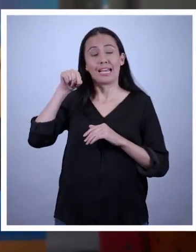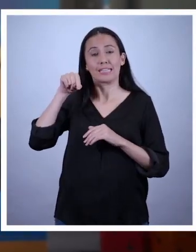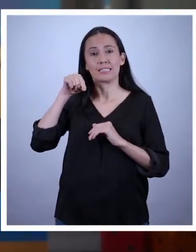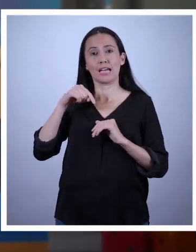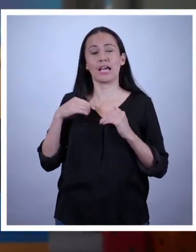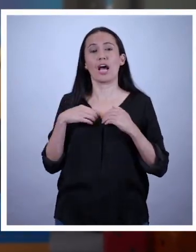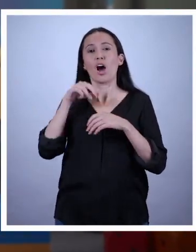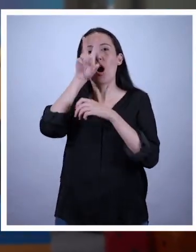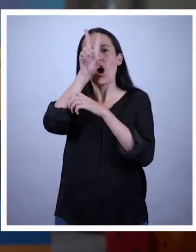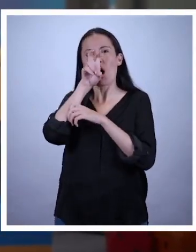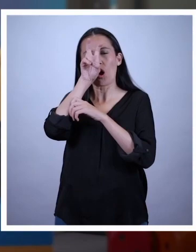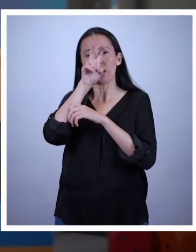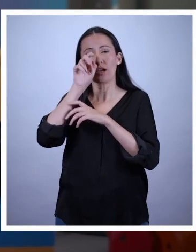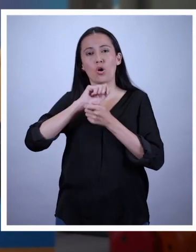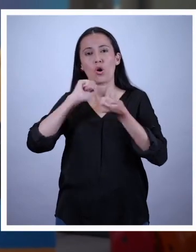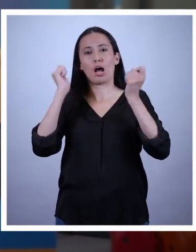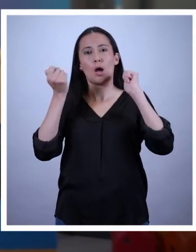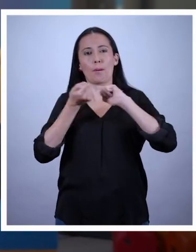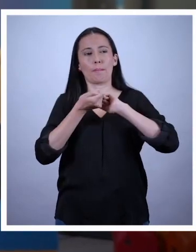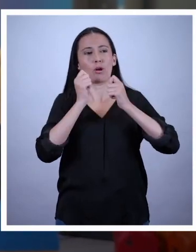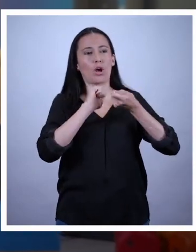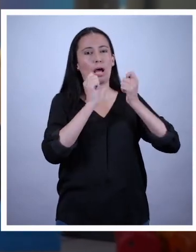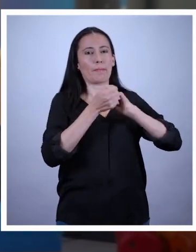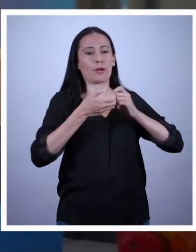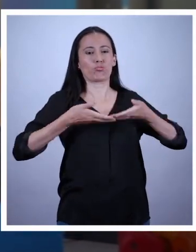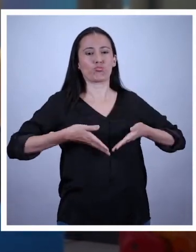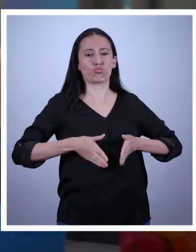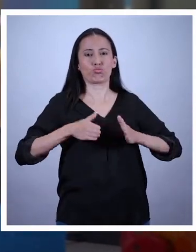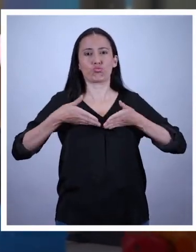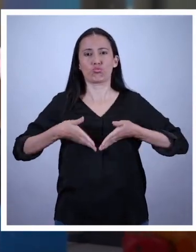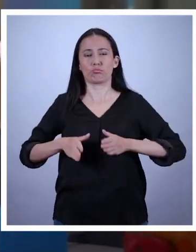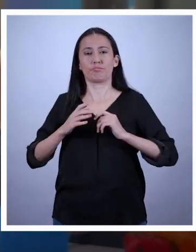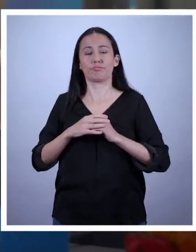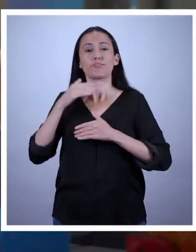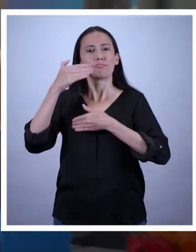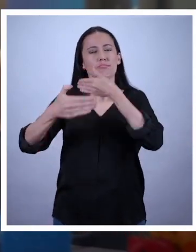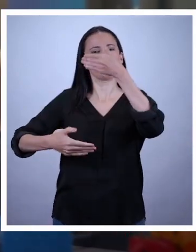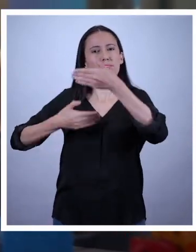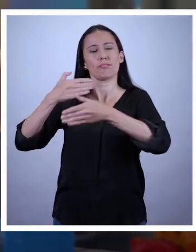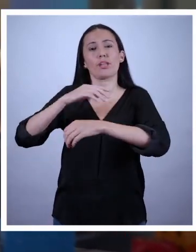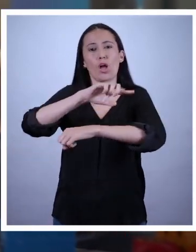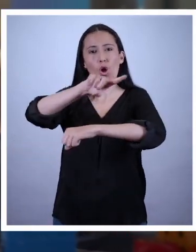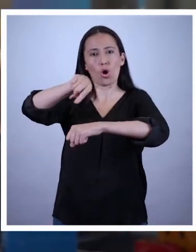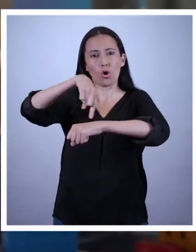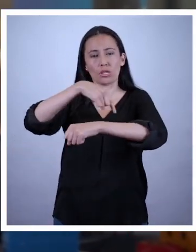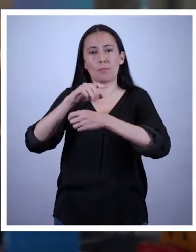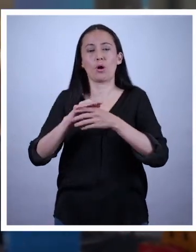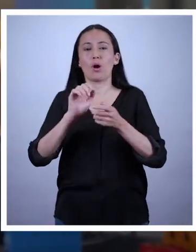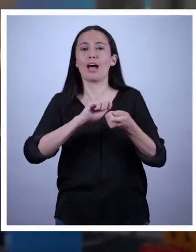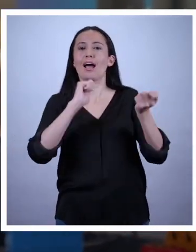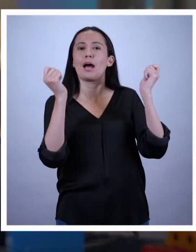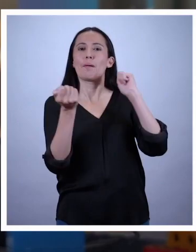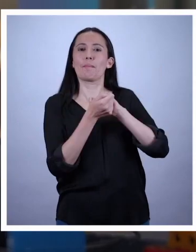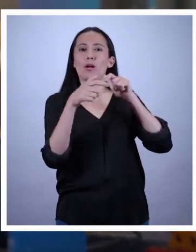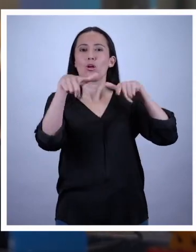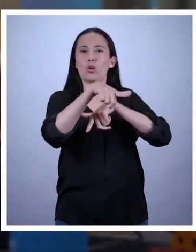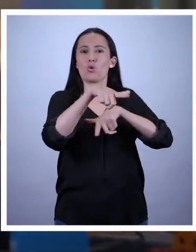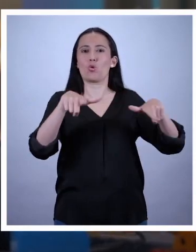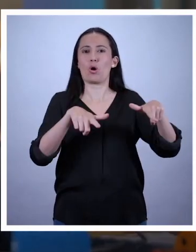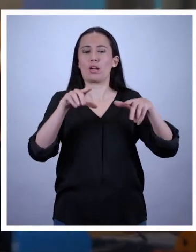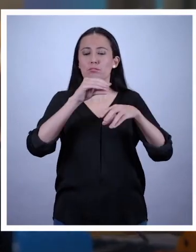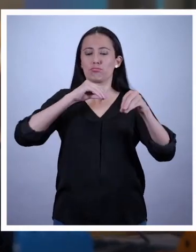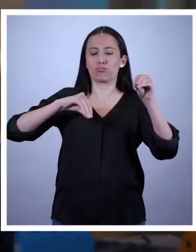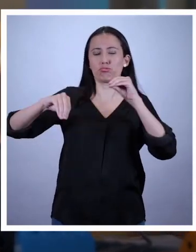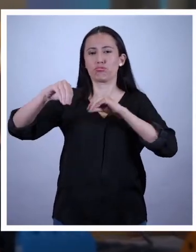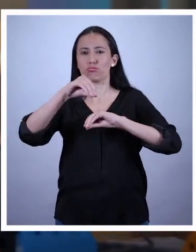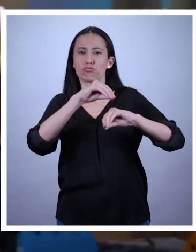este conejo nacieron conejos con otros cambios. Y gracias a eso se unieron en camadas. Con el pasar del tiempo, migraron hacia